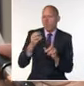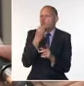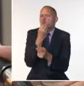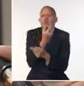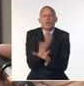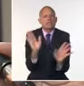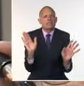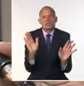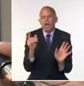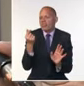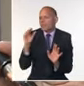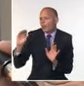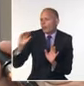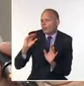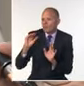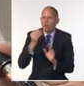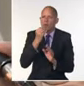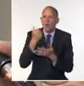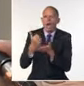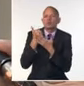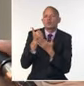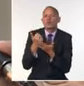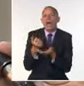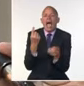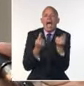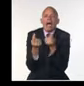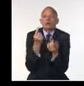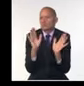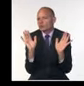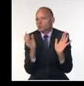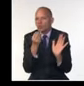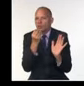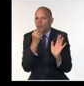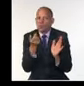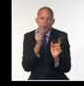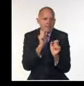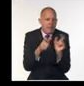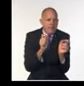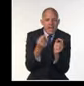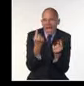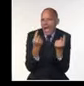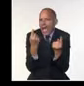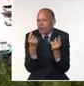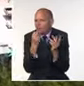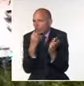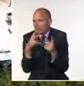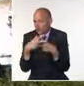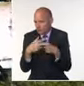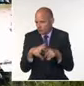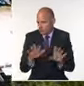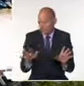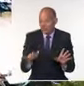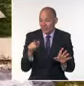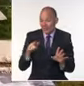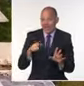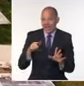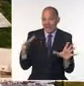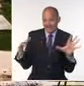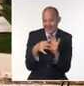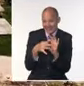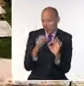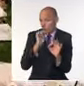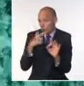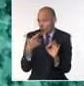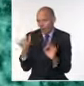de desinfección, un equipo para el mantenimiento de la infraestructura. Esta es una cooperación que se integra a las